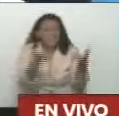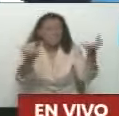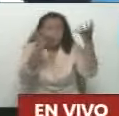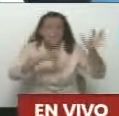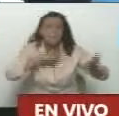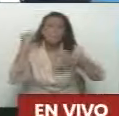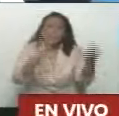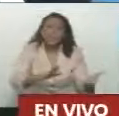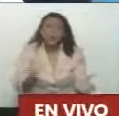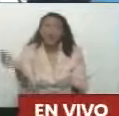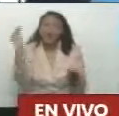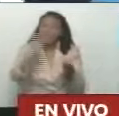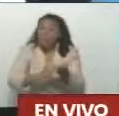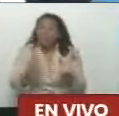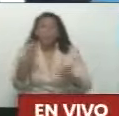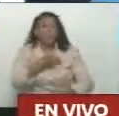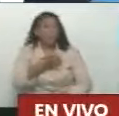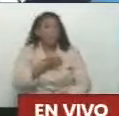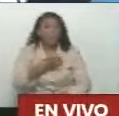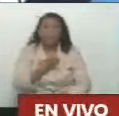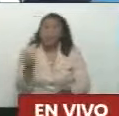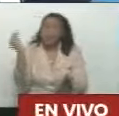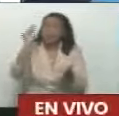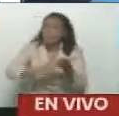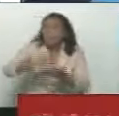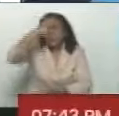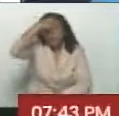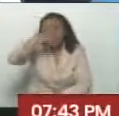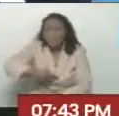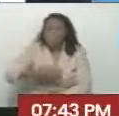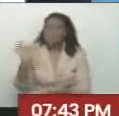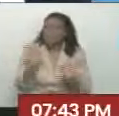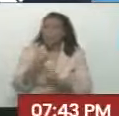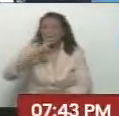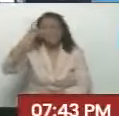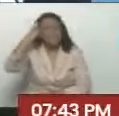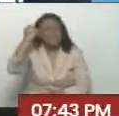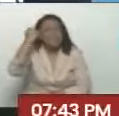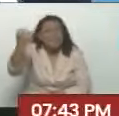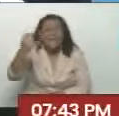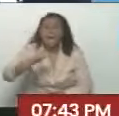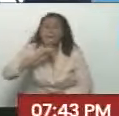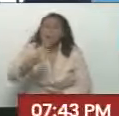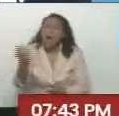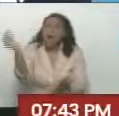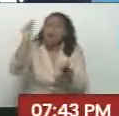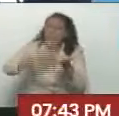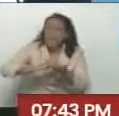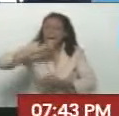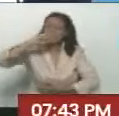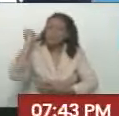esa gente. No pueden volver con su fascismo. No pueden volver más nunca con su